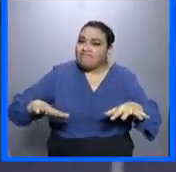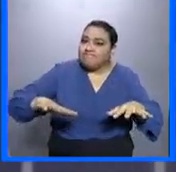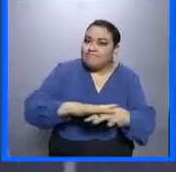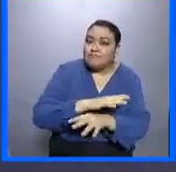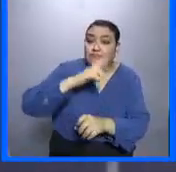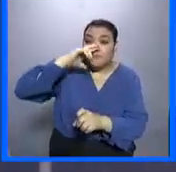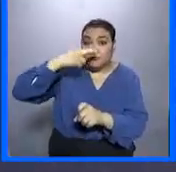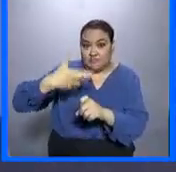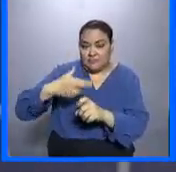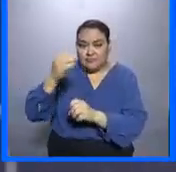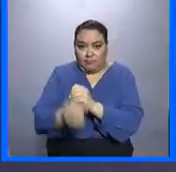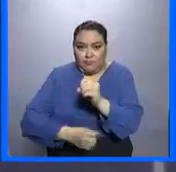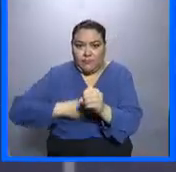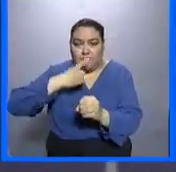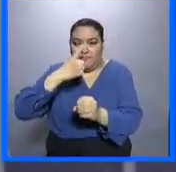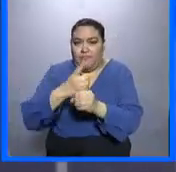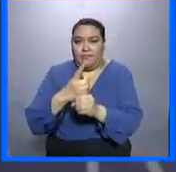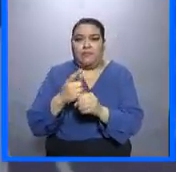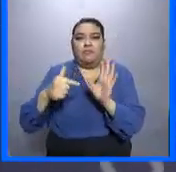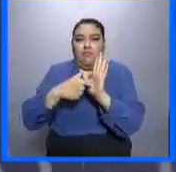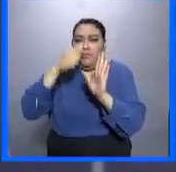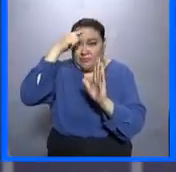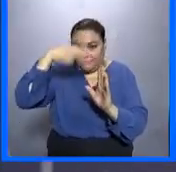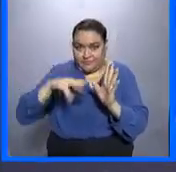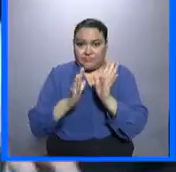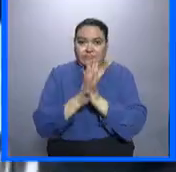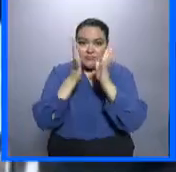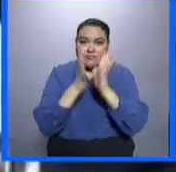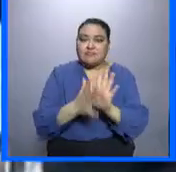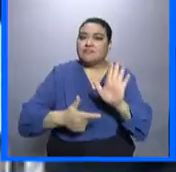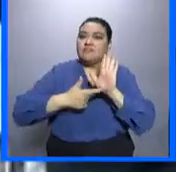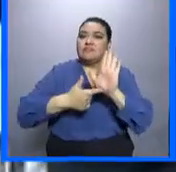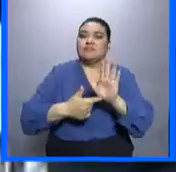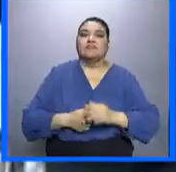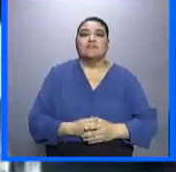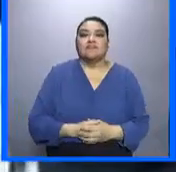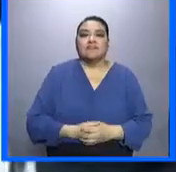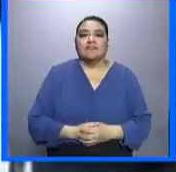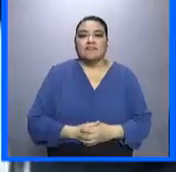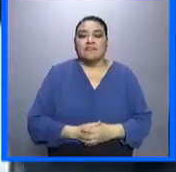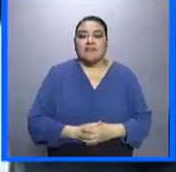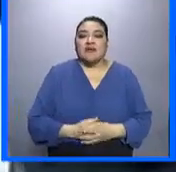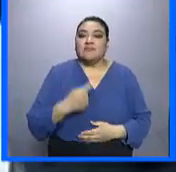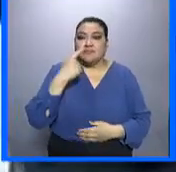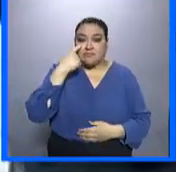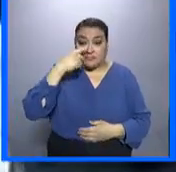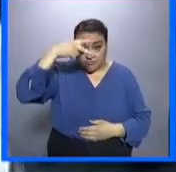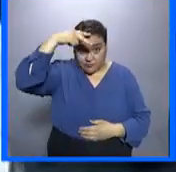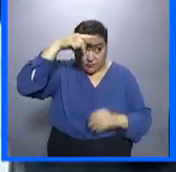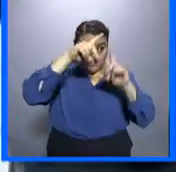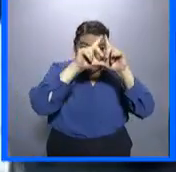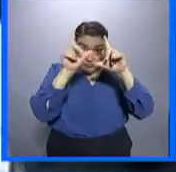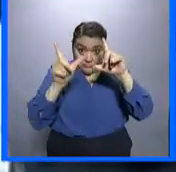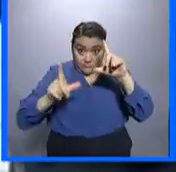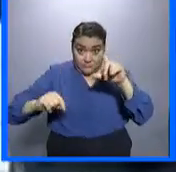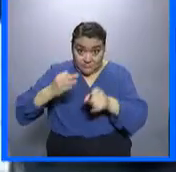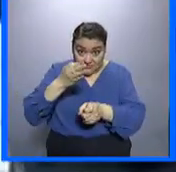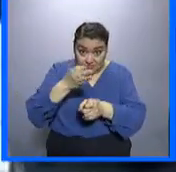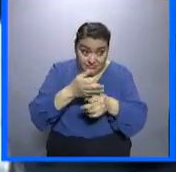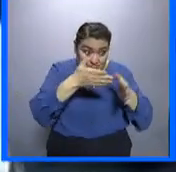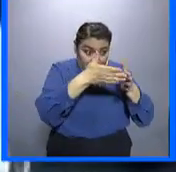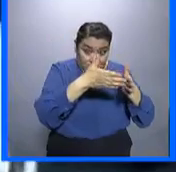Retos, Oportunidades y su impacto en la democracia mexicana. En un país como el nuestro, que atraviesa por un periodo